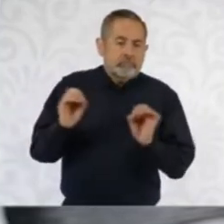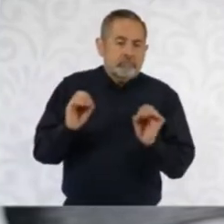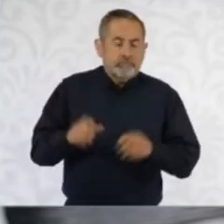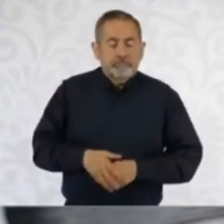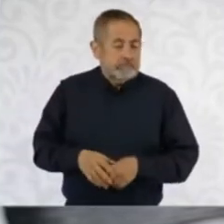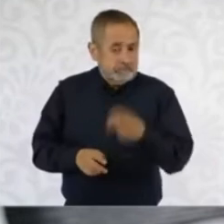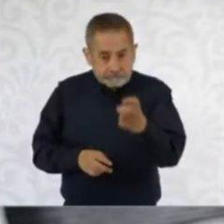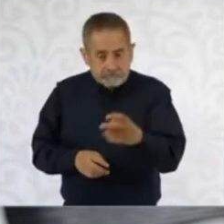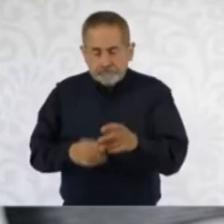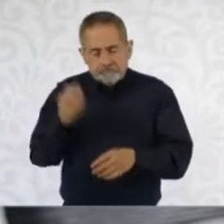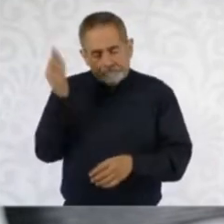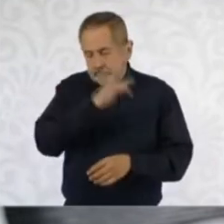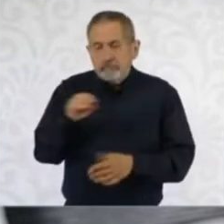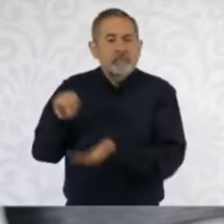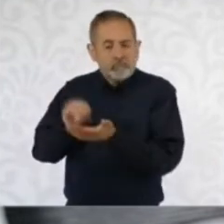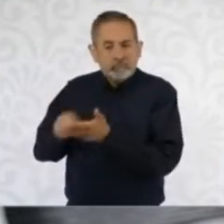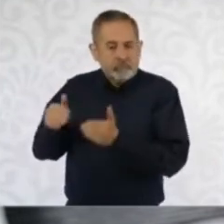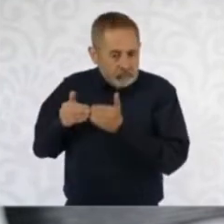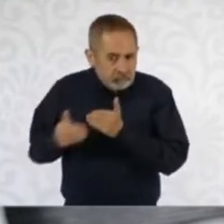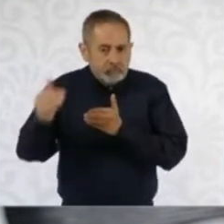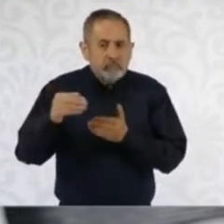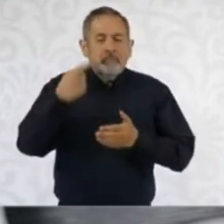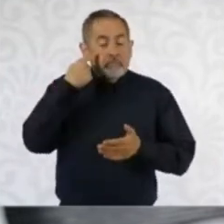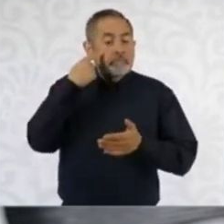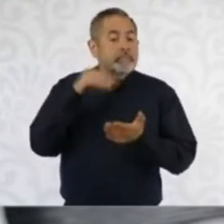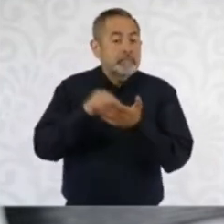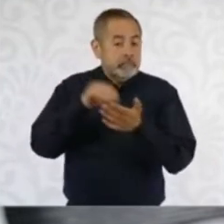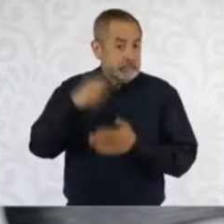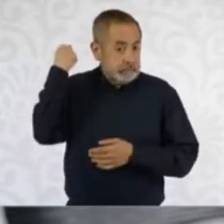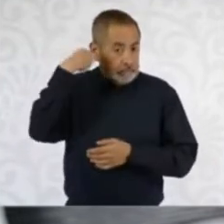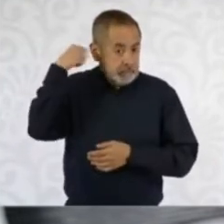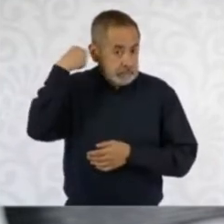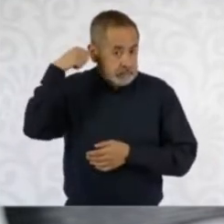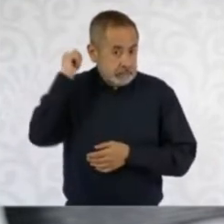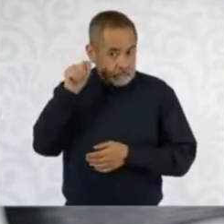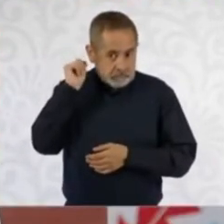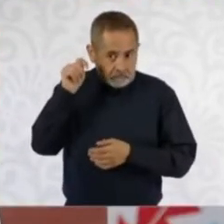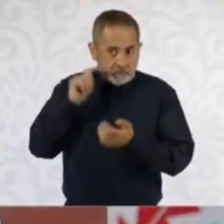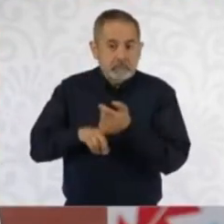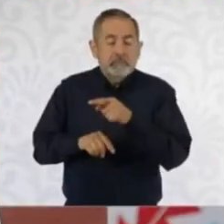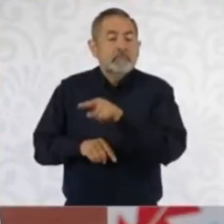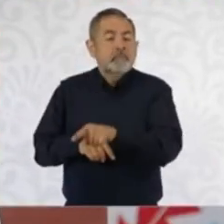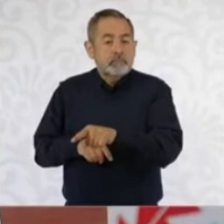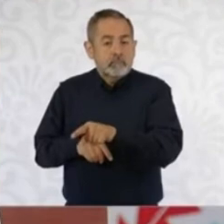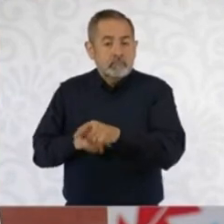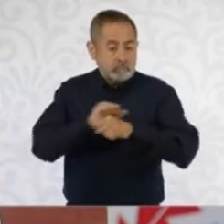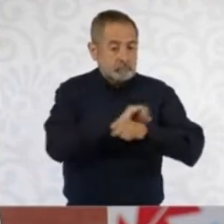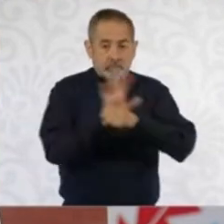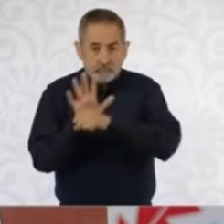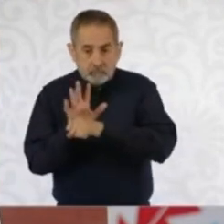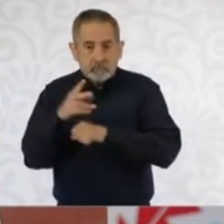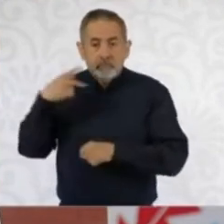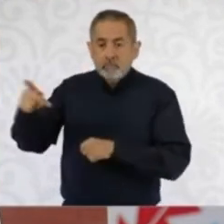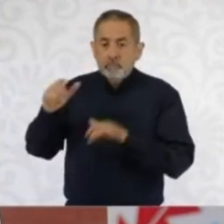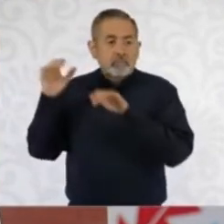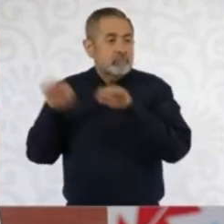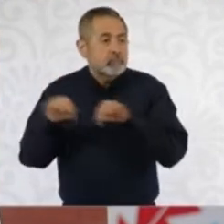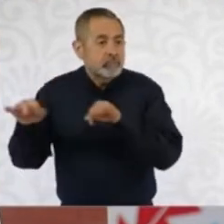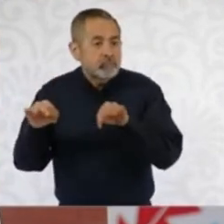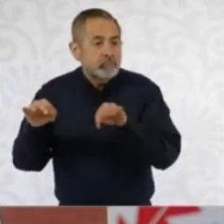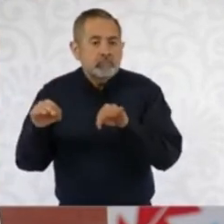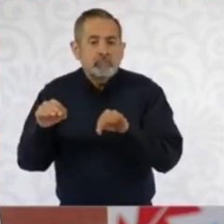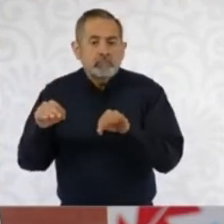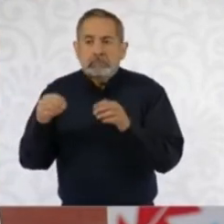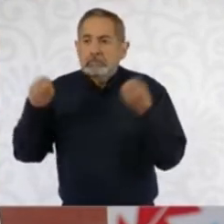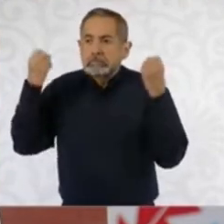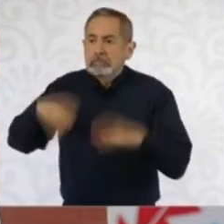Eso es falso también. Tabasco es un estado que durante incluso la pandemia no tuvo caída en su empleo. Quizás es de los pocos